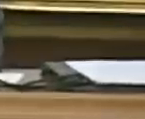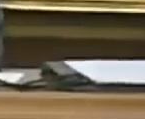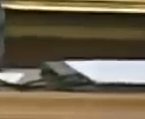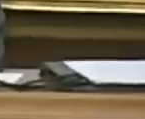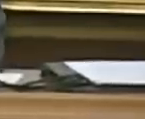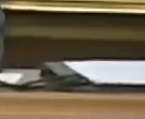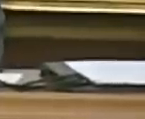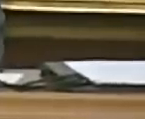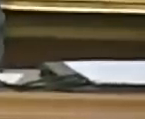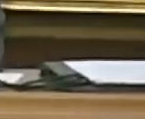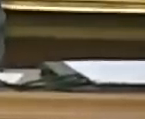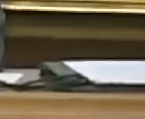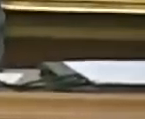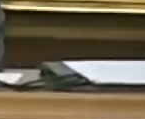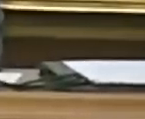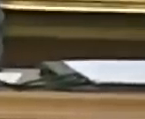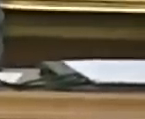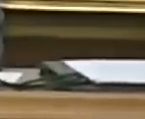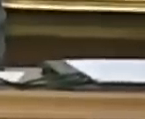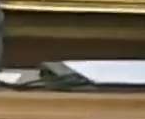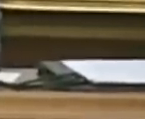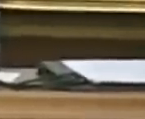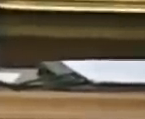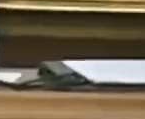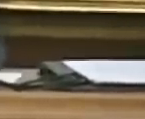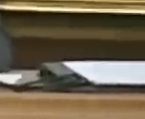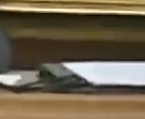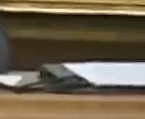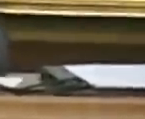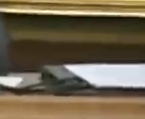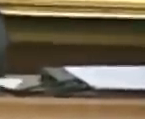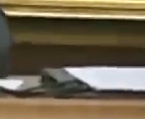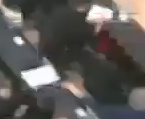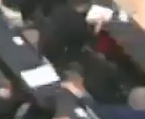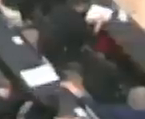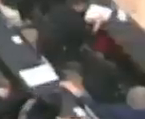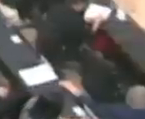Asamblea Nacional, diputado Pedro Infante.